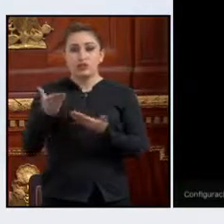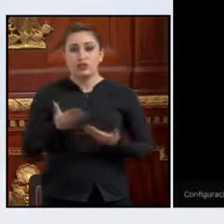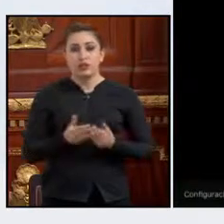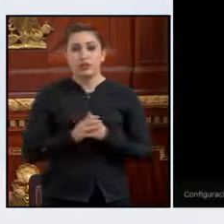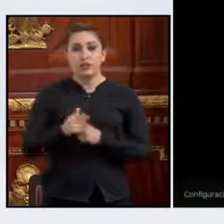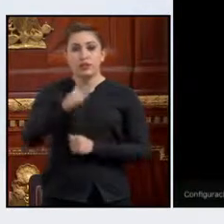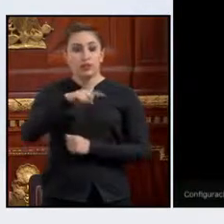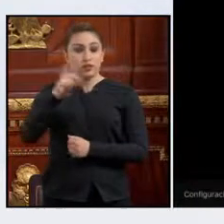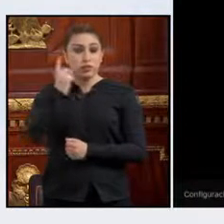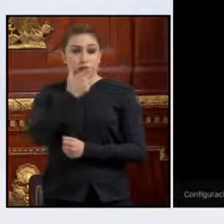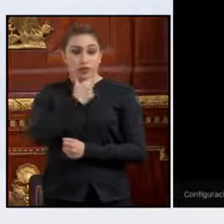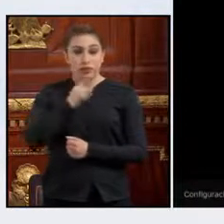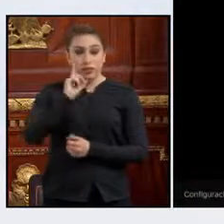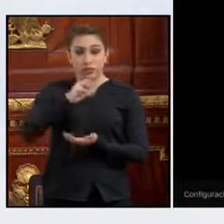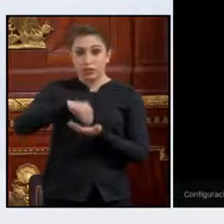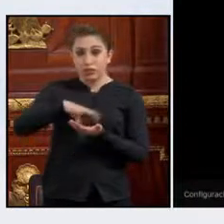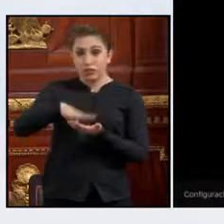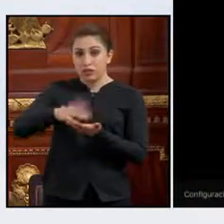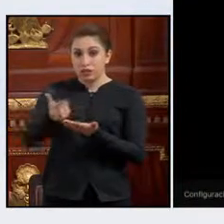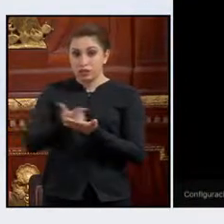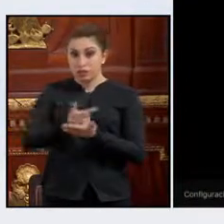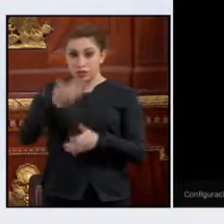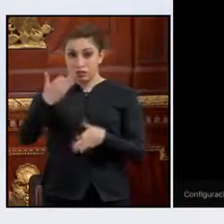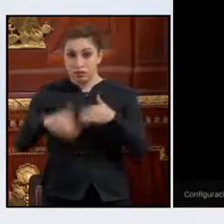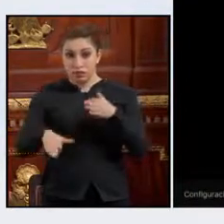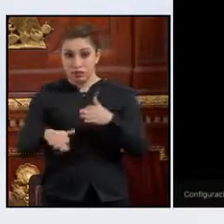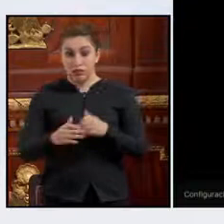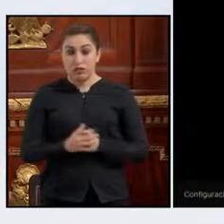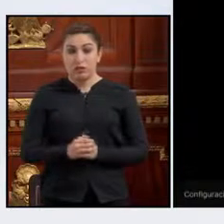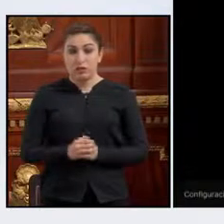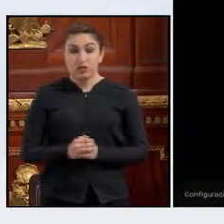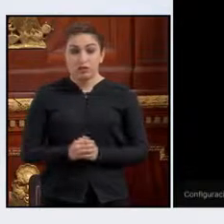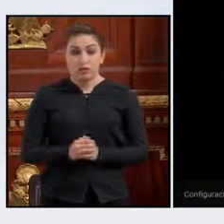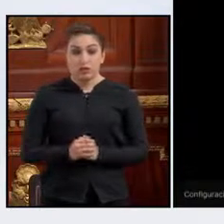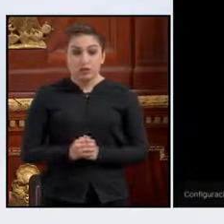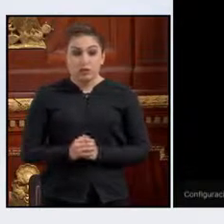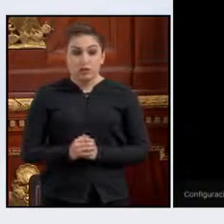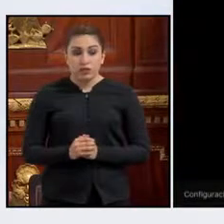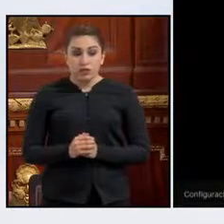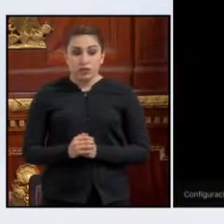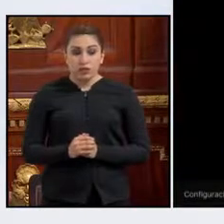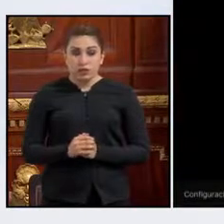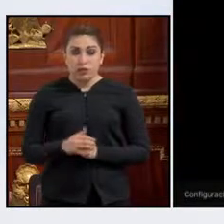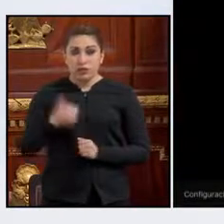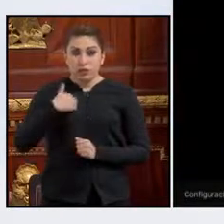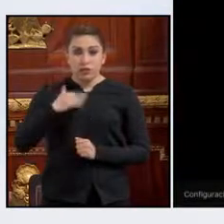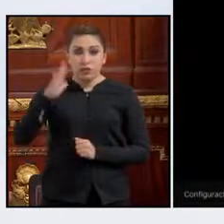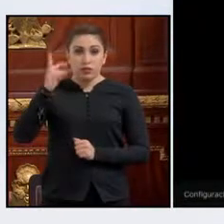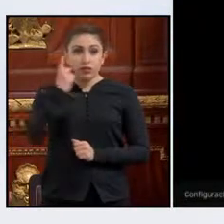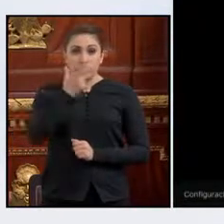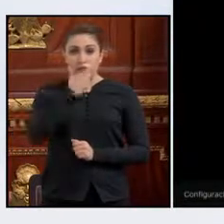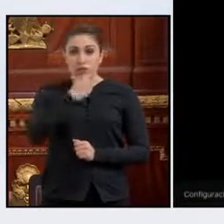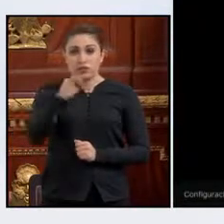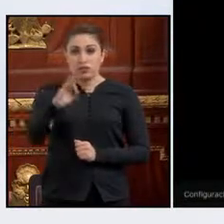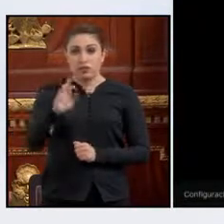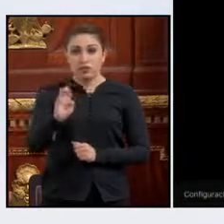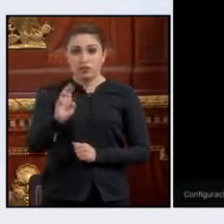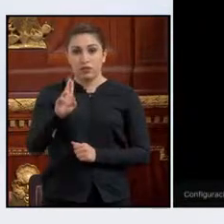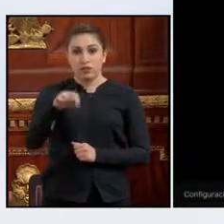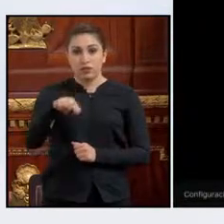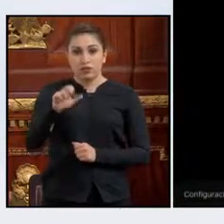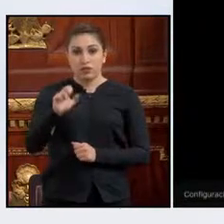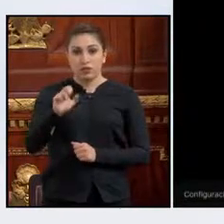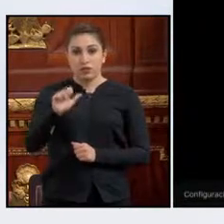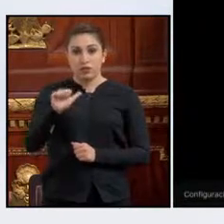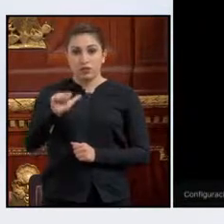alguna diputada o diputado de pasar lista? No. Sí, diputada. Fernando Boitis. Sí, diputado. Le